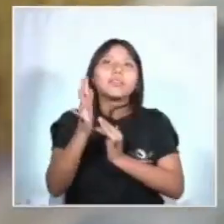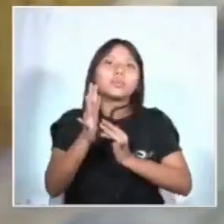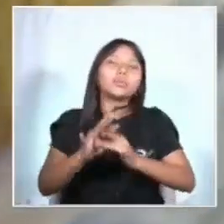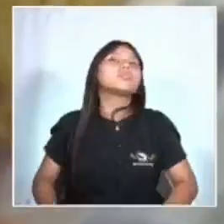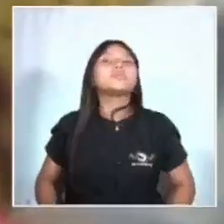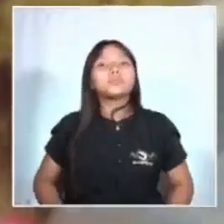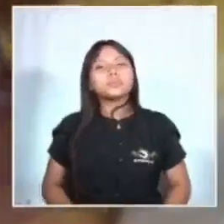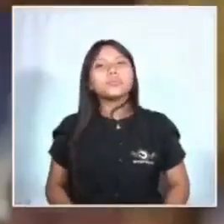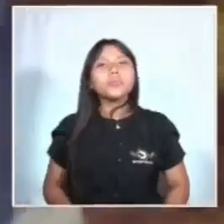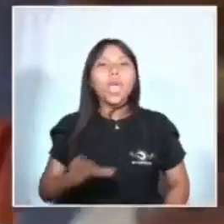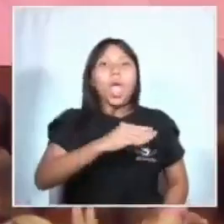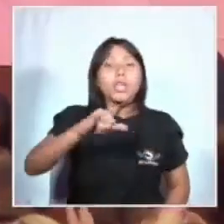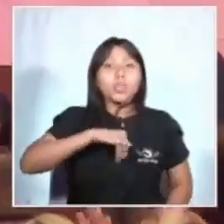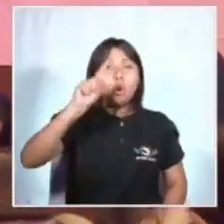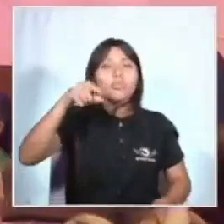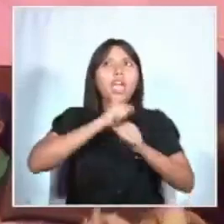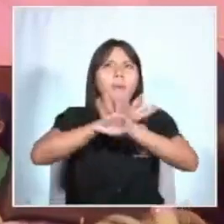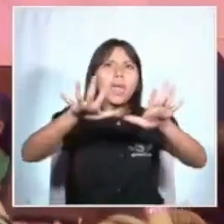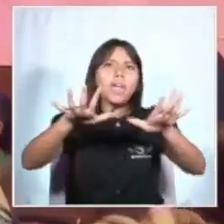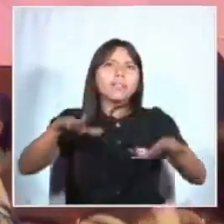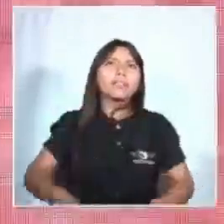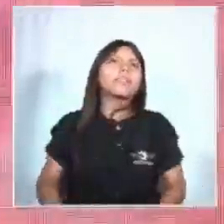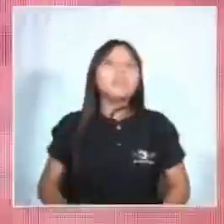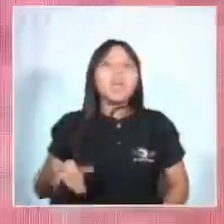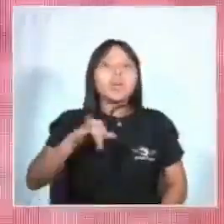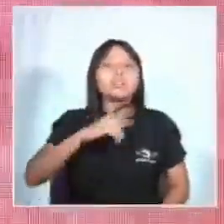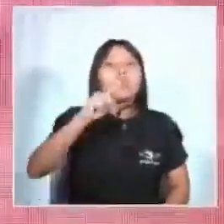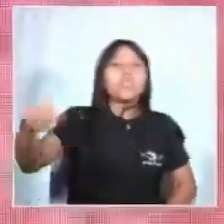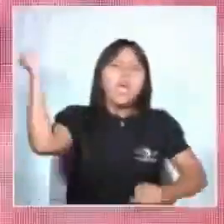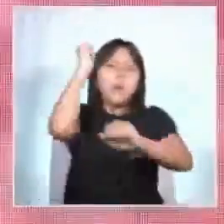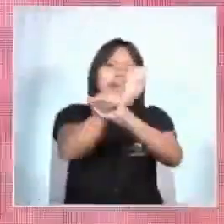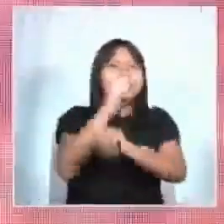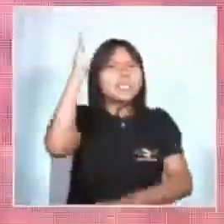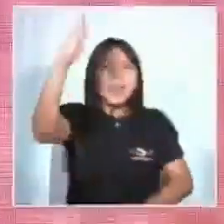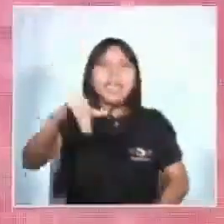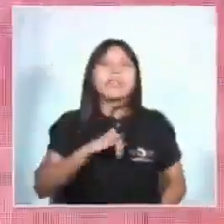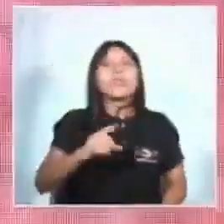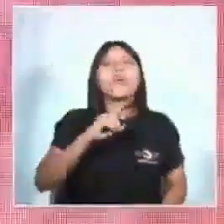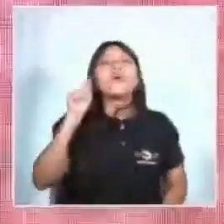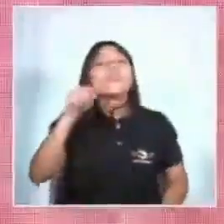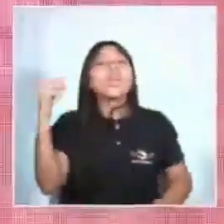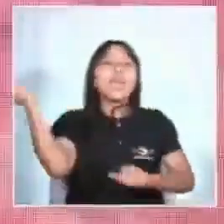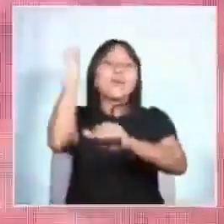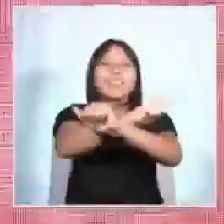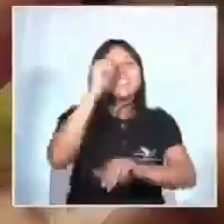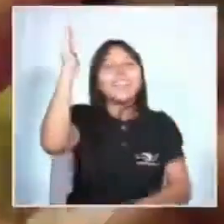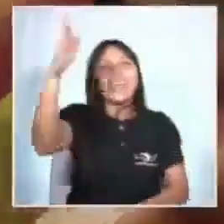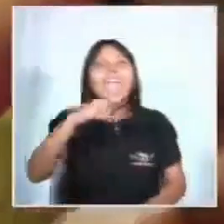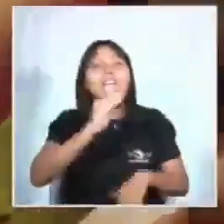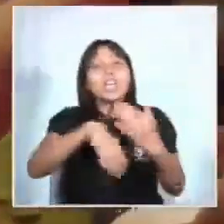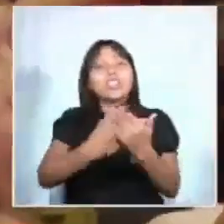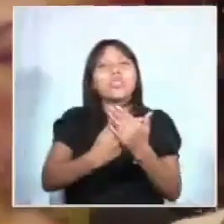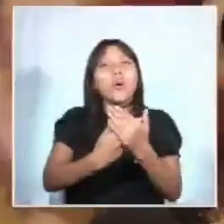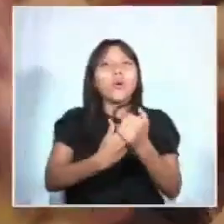mano, y yo te venceré, yo te venceré, yo te venceré, y